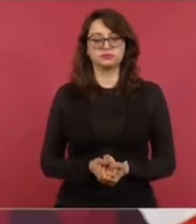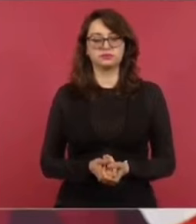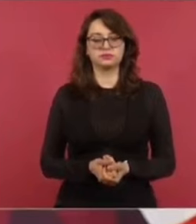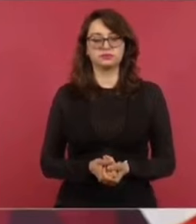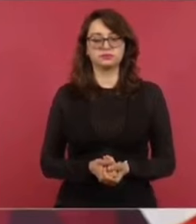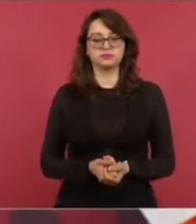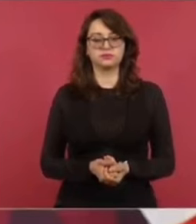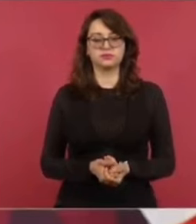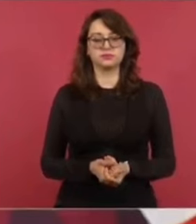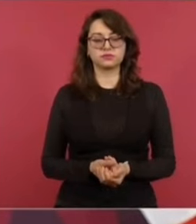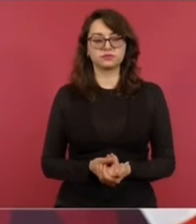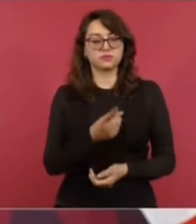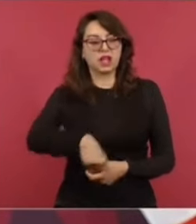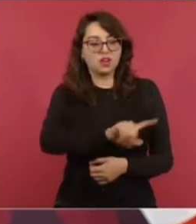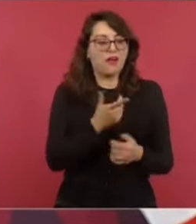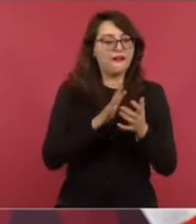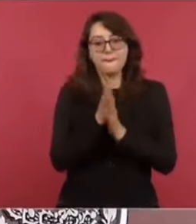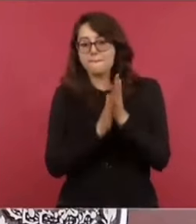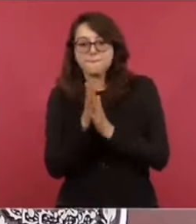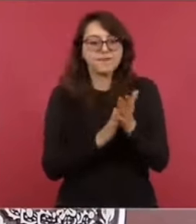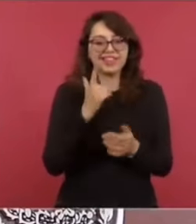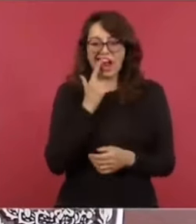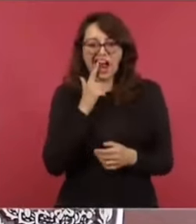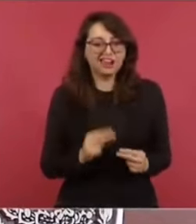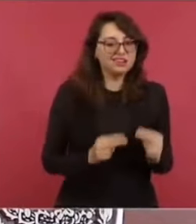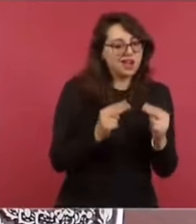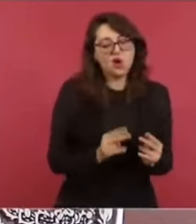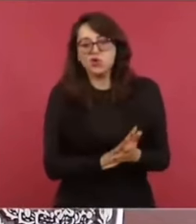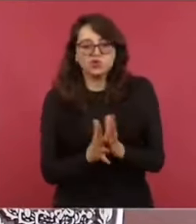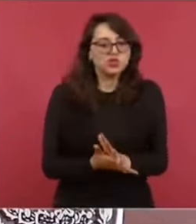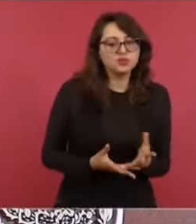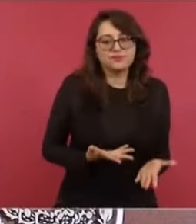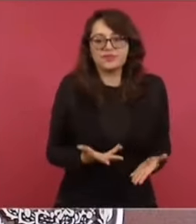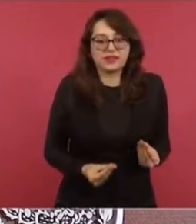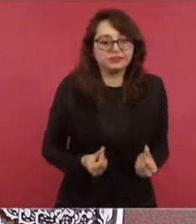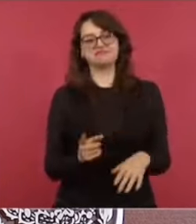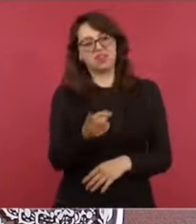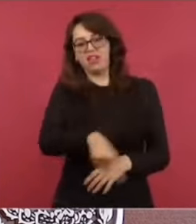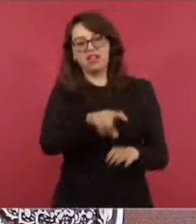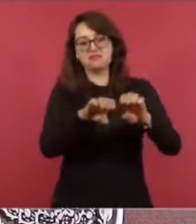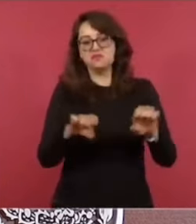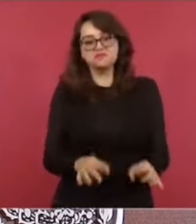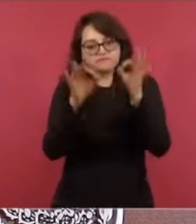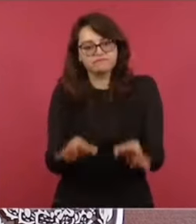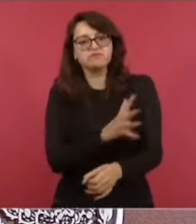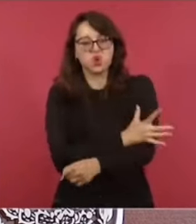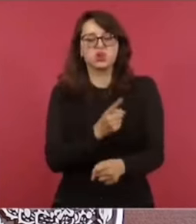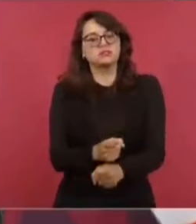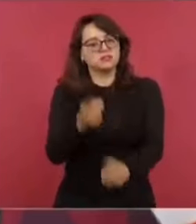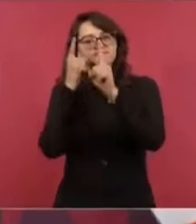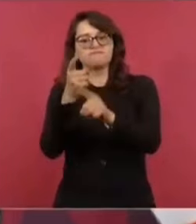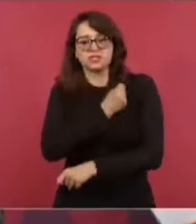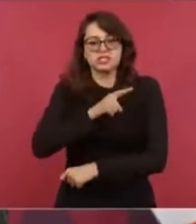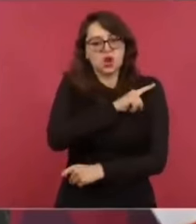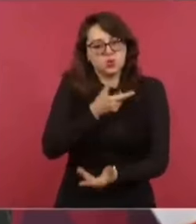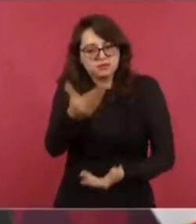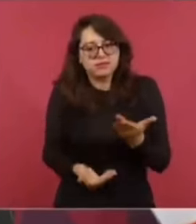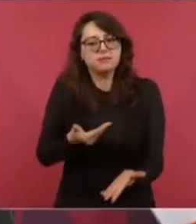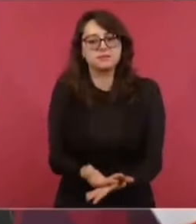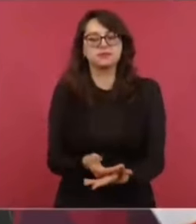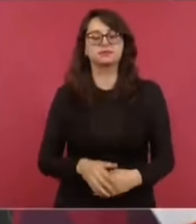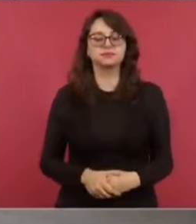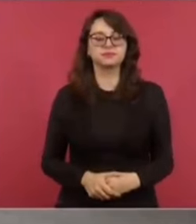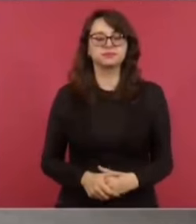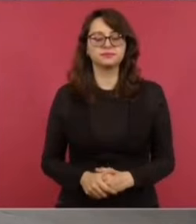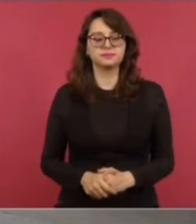traficantes o negociantes, ¿no? No hay gente que esté pensando en el lucro, sino sí tienen vocación de servicio. ¿Pero entonces cree